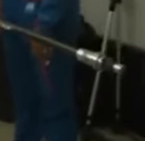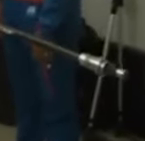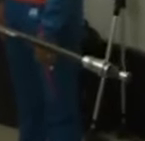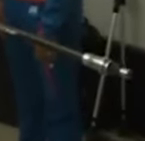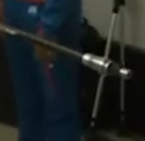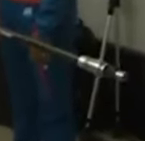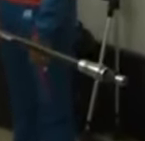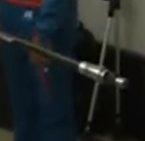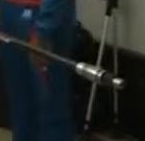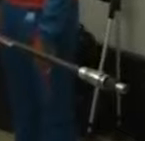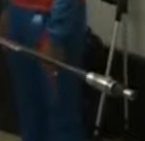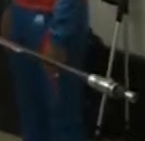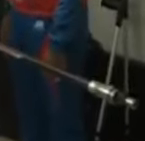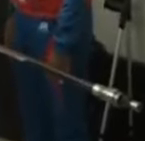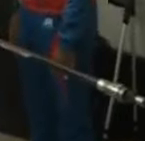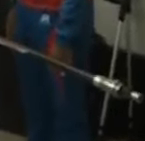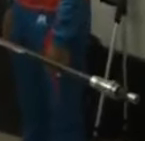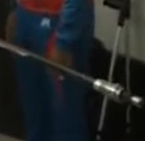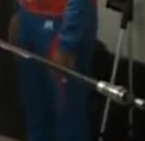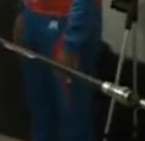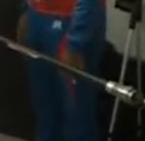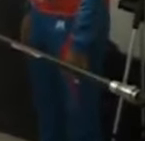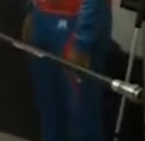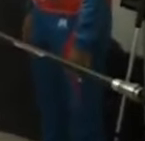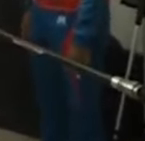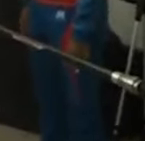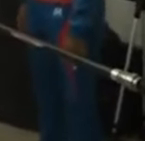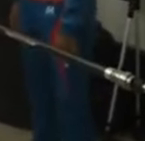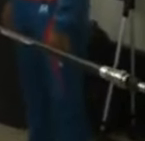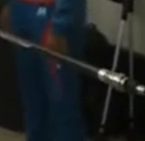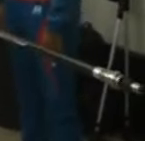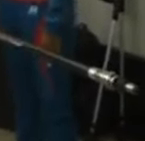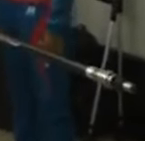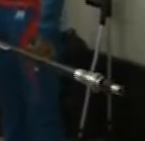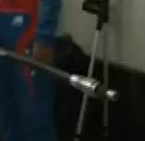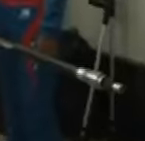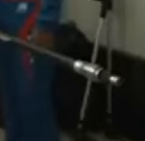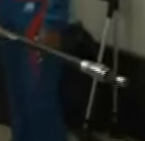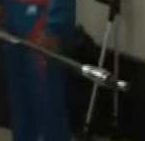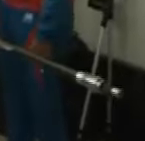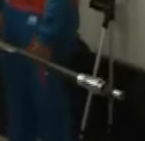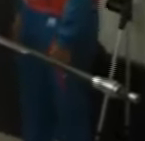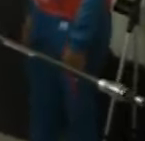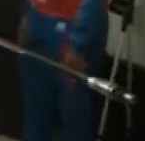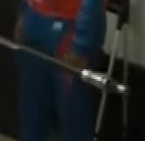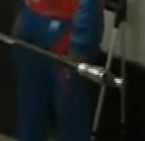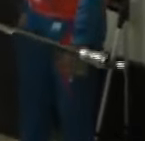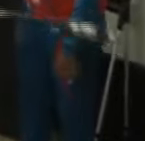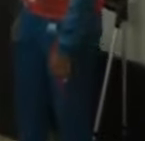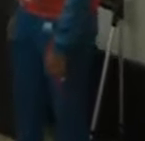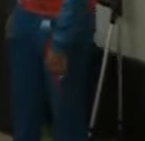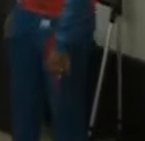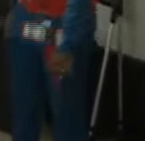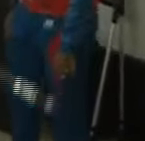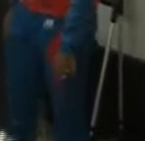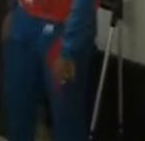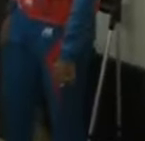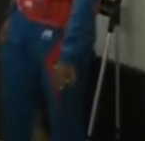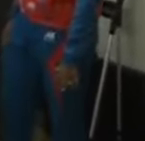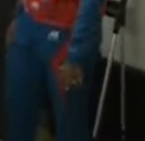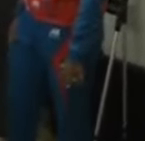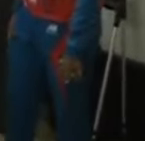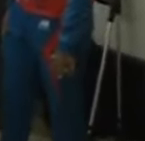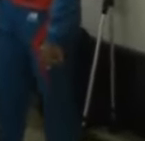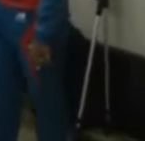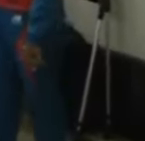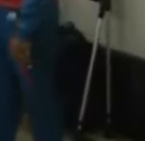Federal Legislativo, recordando nuevamente que el día de mañana, 15 de marzo, se celebra